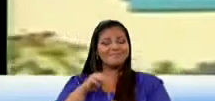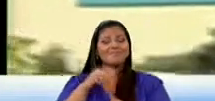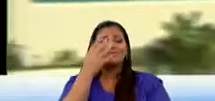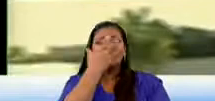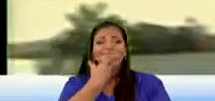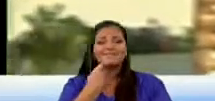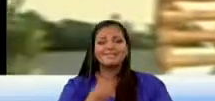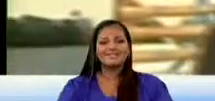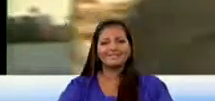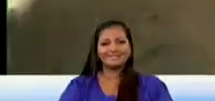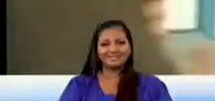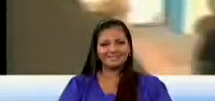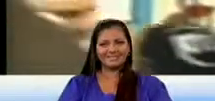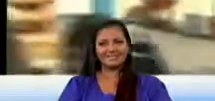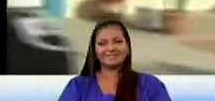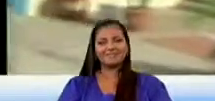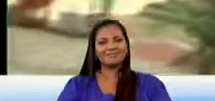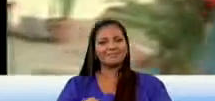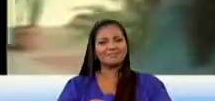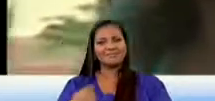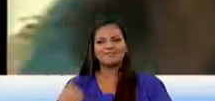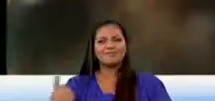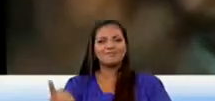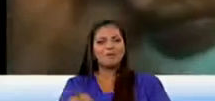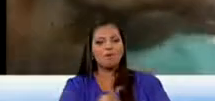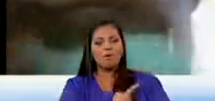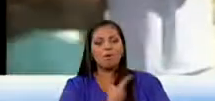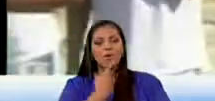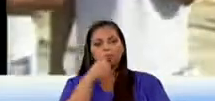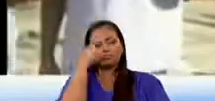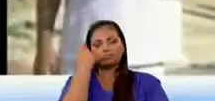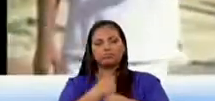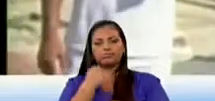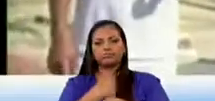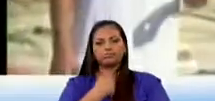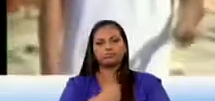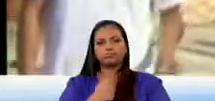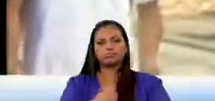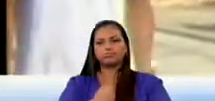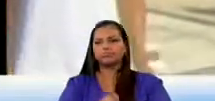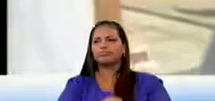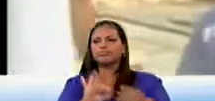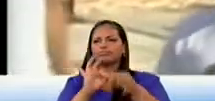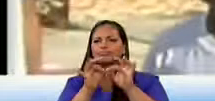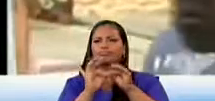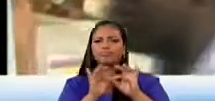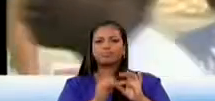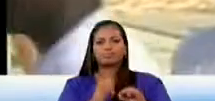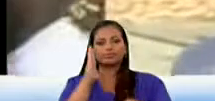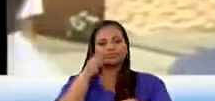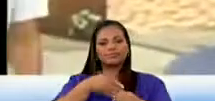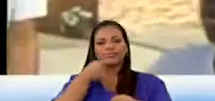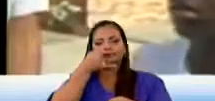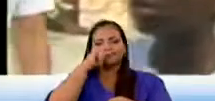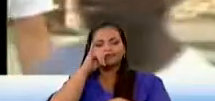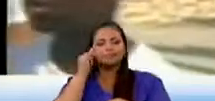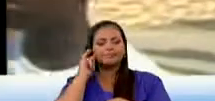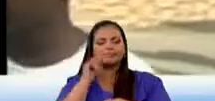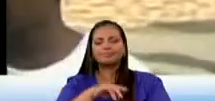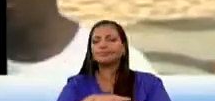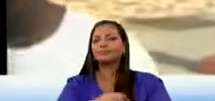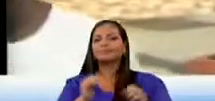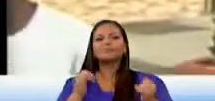también, lo hemos hecho a través por los niños también, porque aquí hay bastantes niños para que se distraigan. Hemos hecho cometas, hemos hecho algunos juegos.